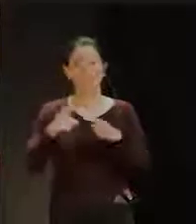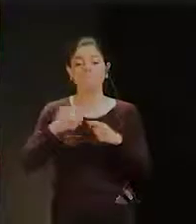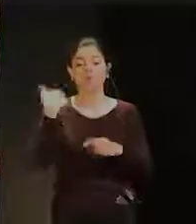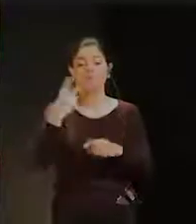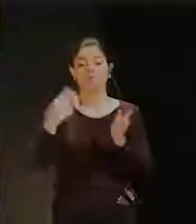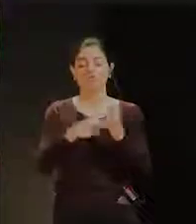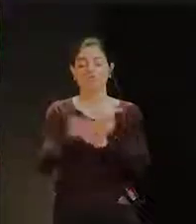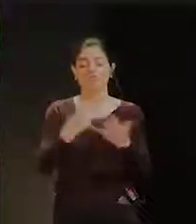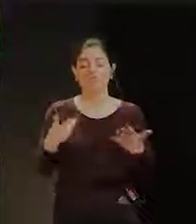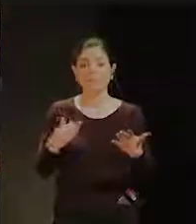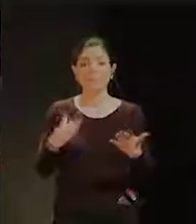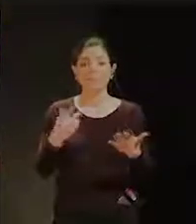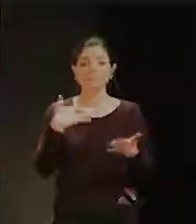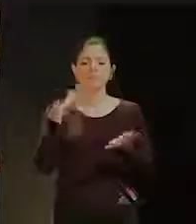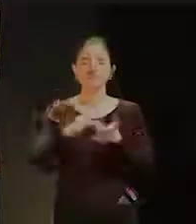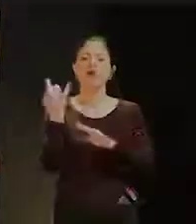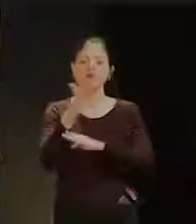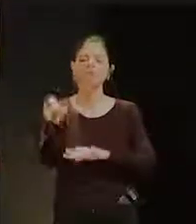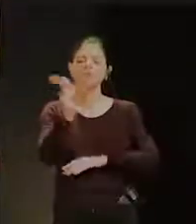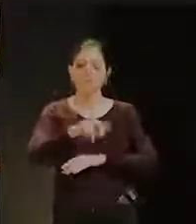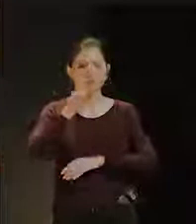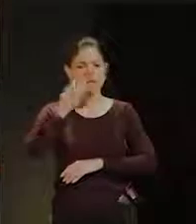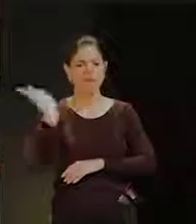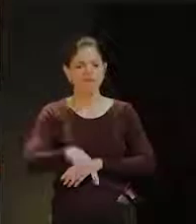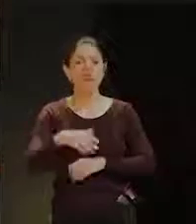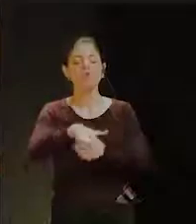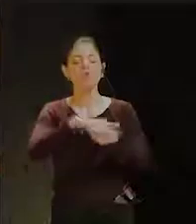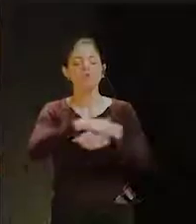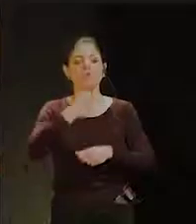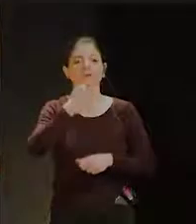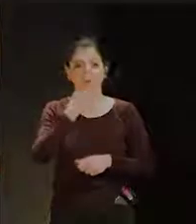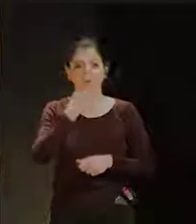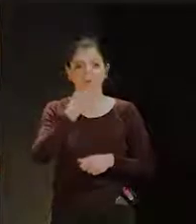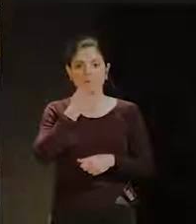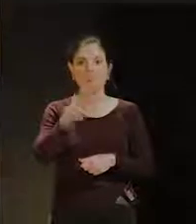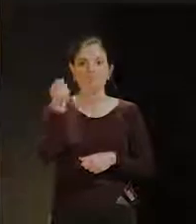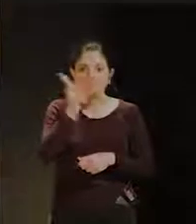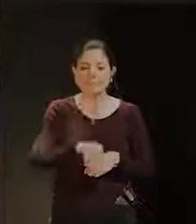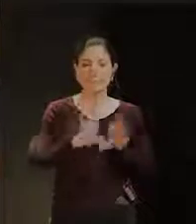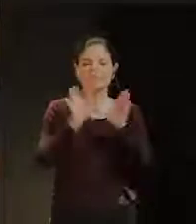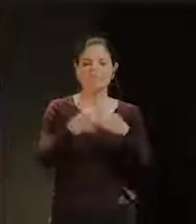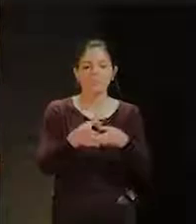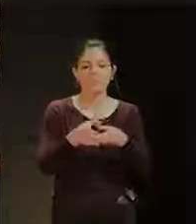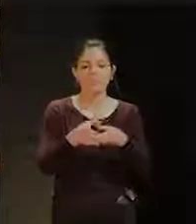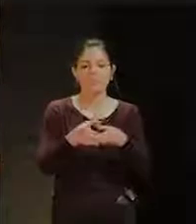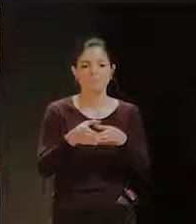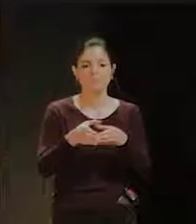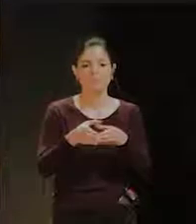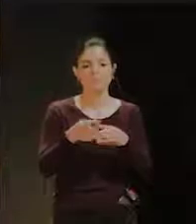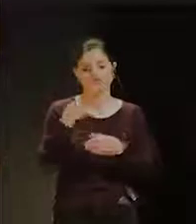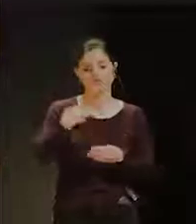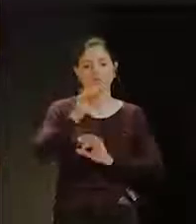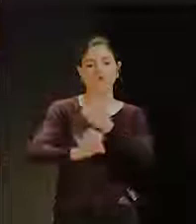del 2017, nuestra carta también fue reconocida por el gobierno británico, y también el grupo